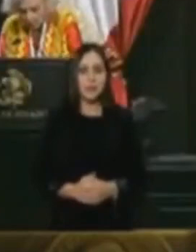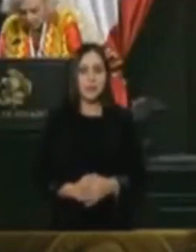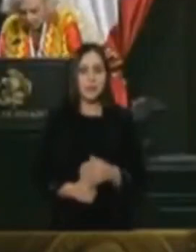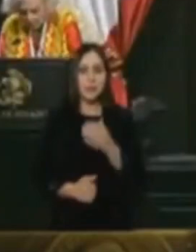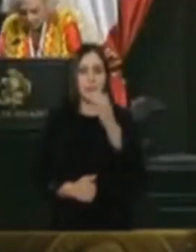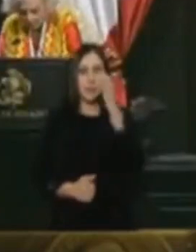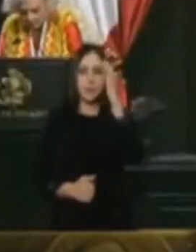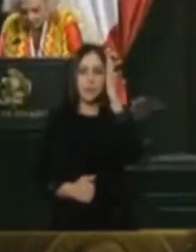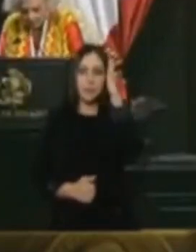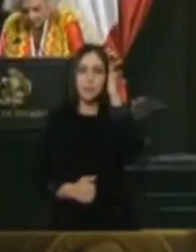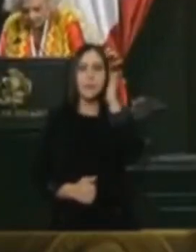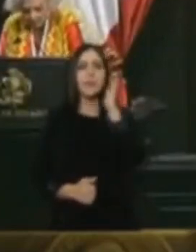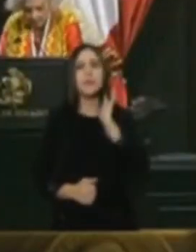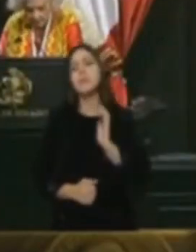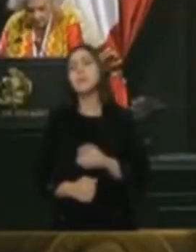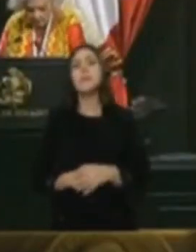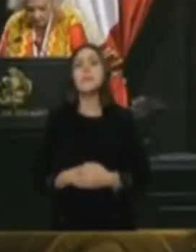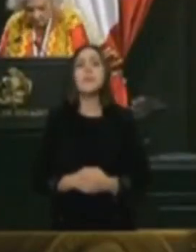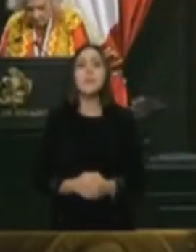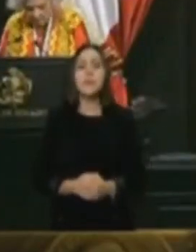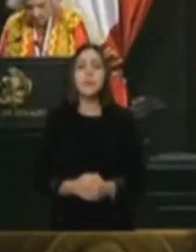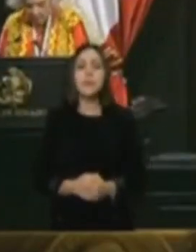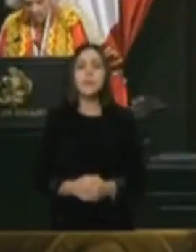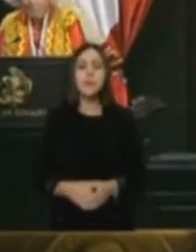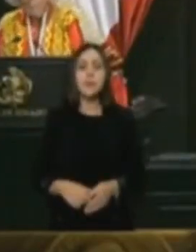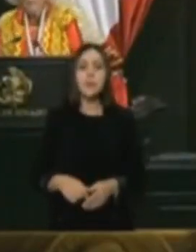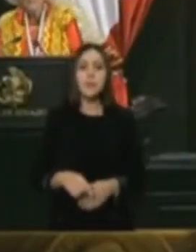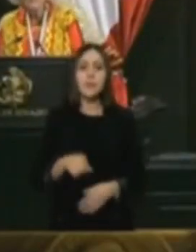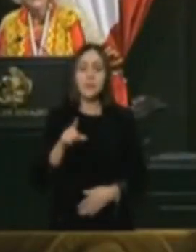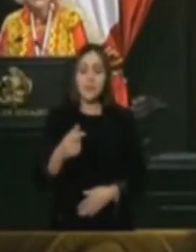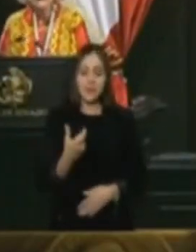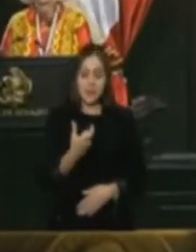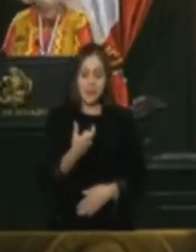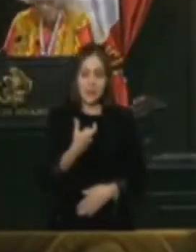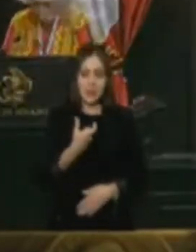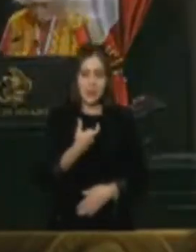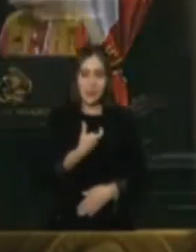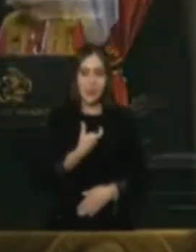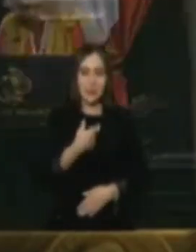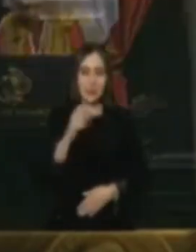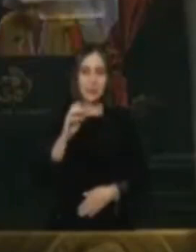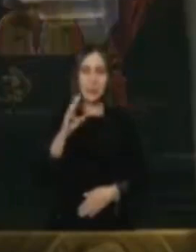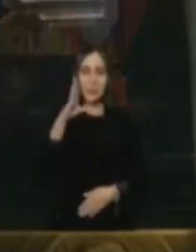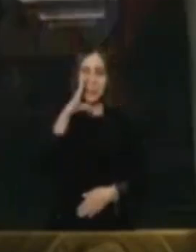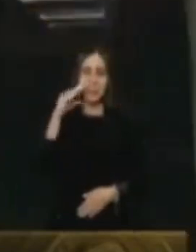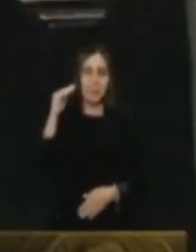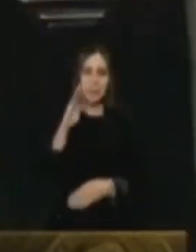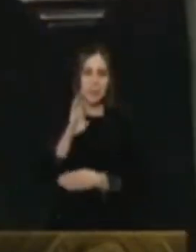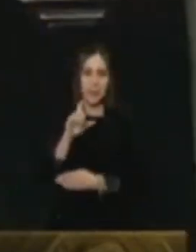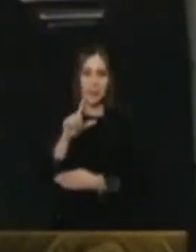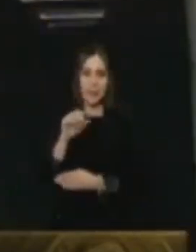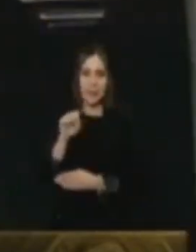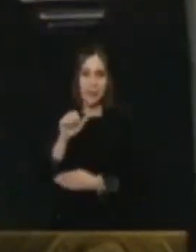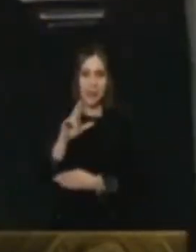Nueve mujeres recibieron la medalla Belisario Domínguez,